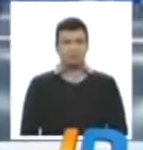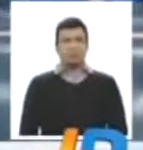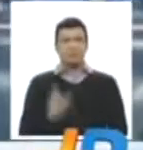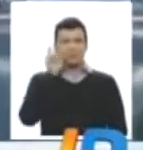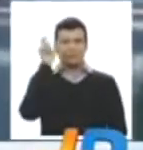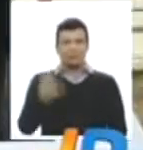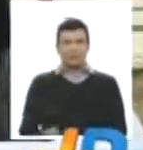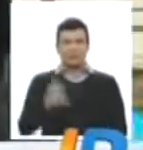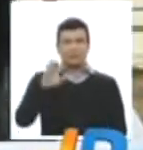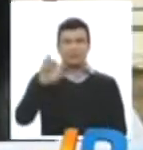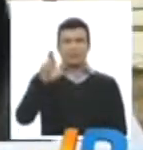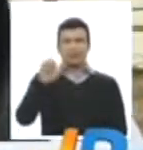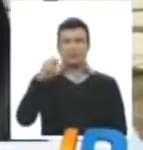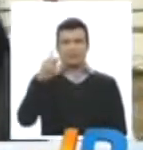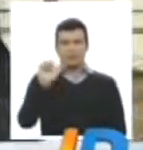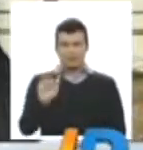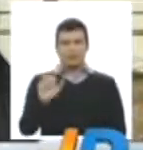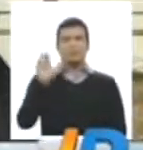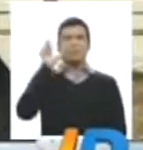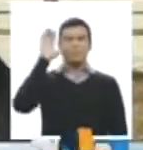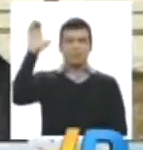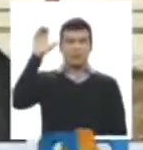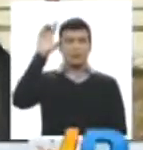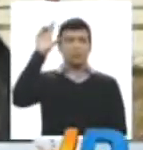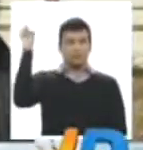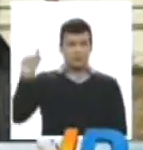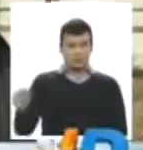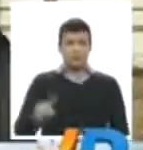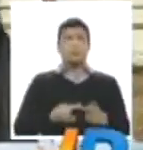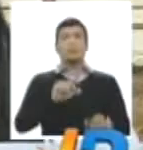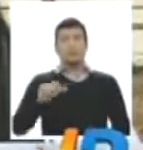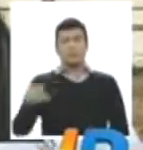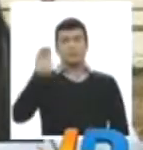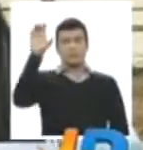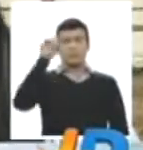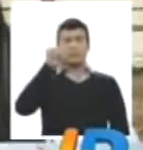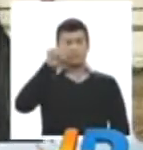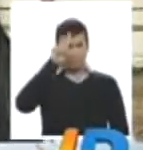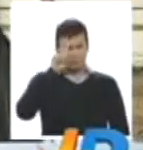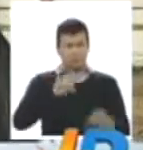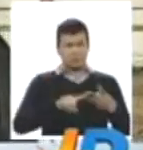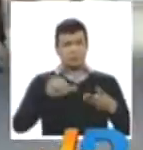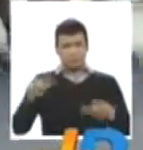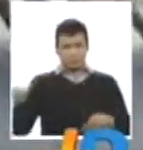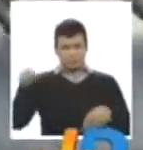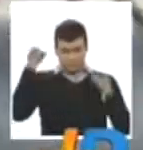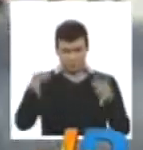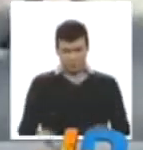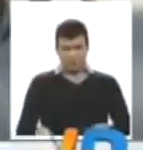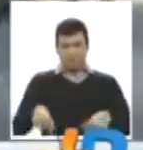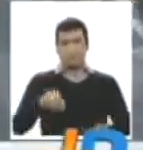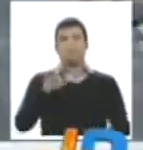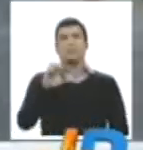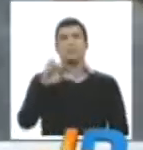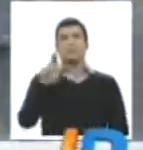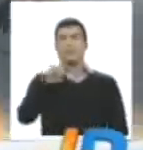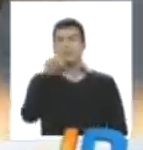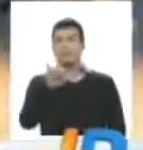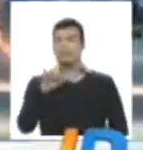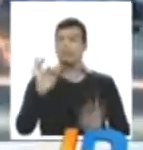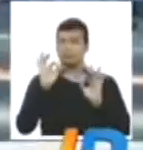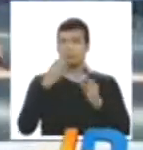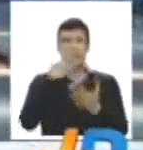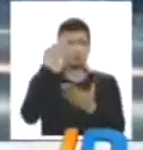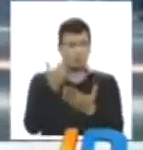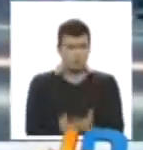que es italiana, hay unas alemanas que son muy buenas y pues aquí mismo Jersey Puello que también es muy buena. 2 meses de concentración asumirán